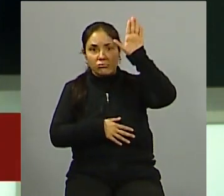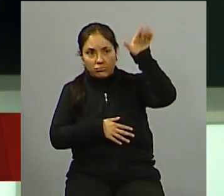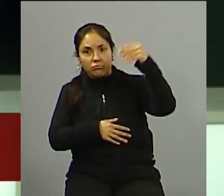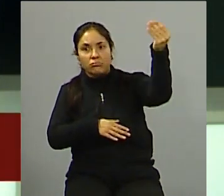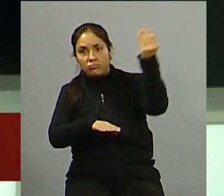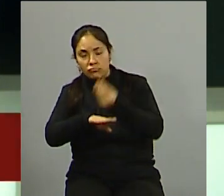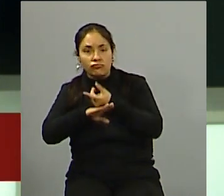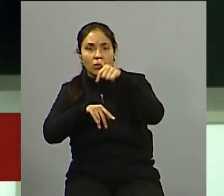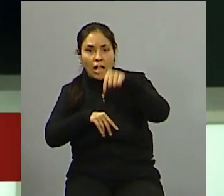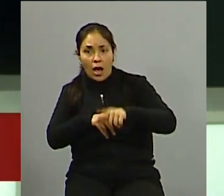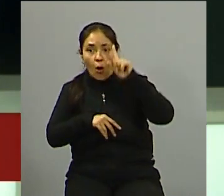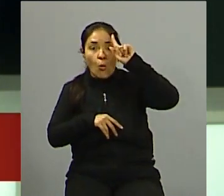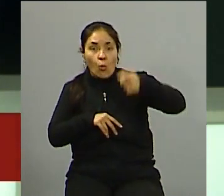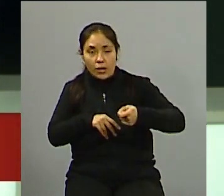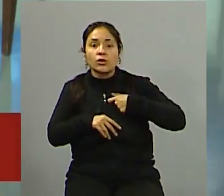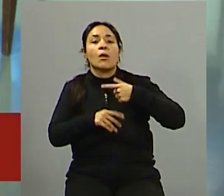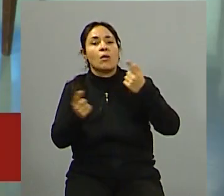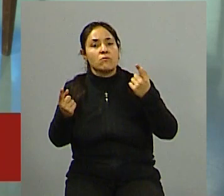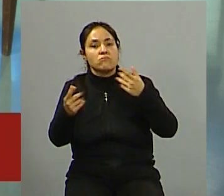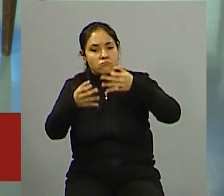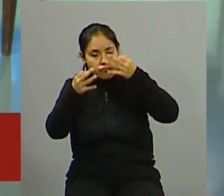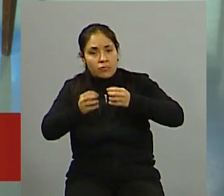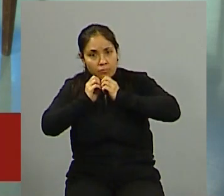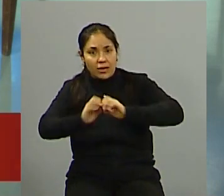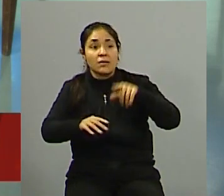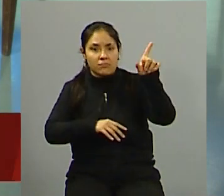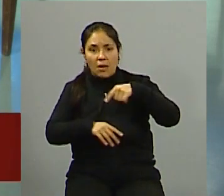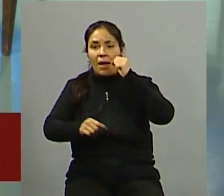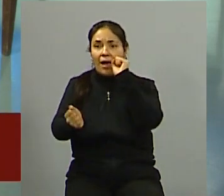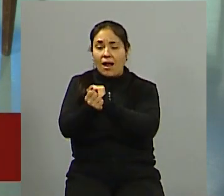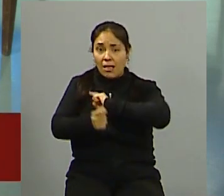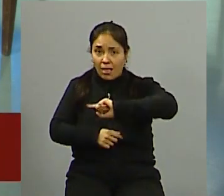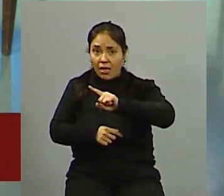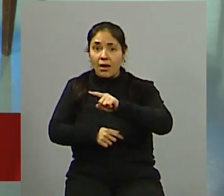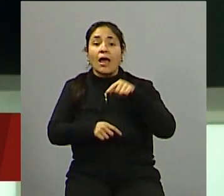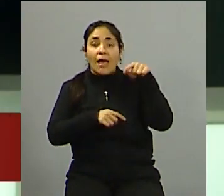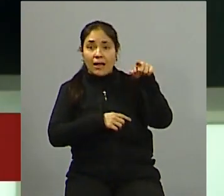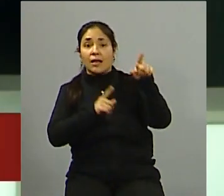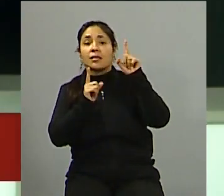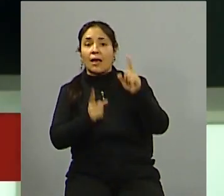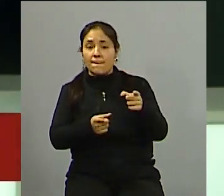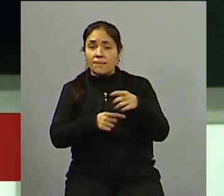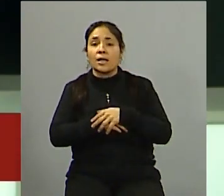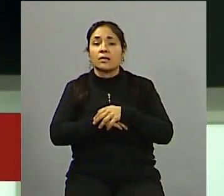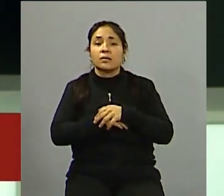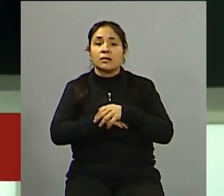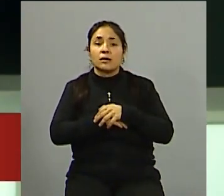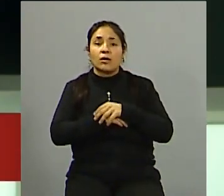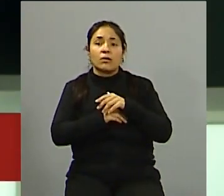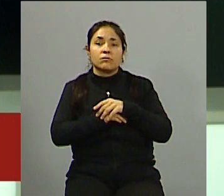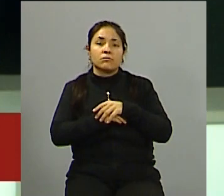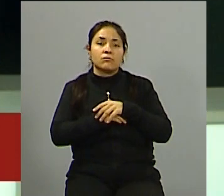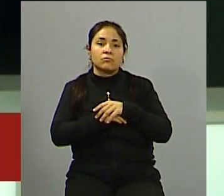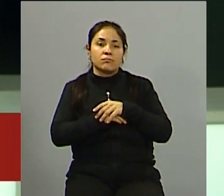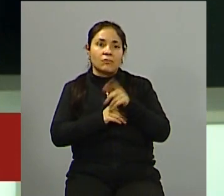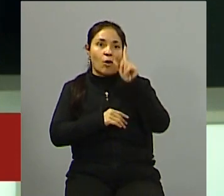ese juicio se va a realizar y va a terminar en la cárcel él y los otros que en este momento se encuentran bajo observancia